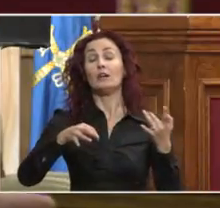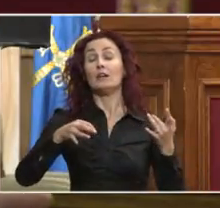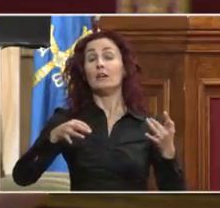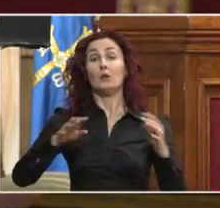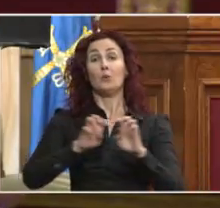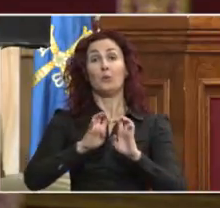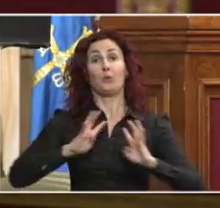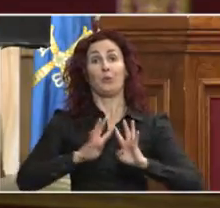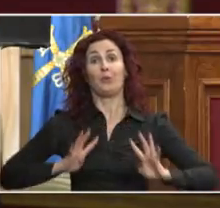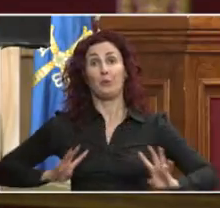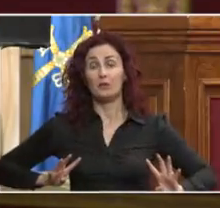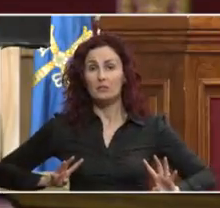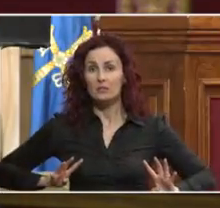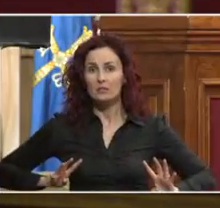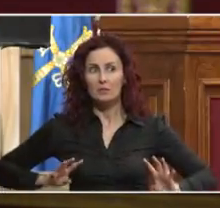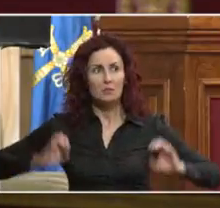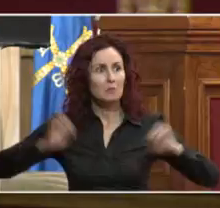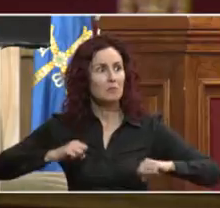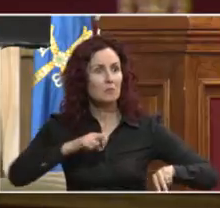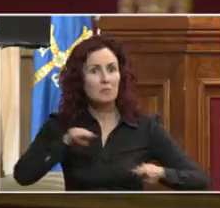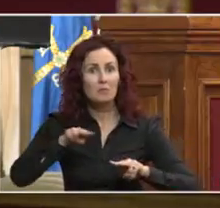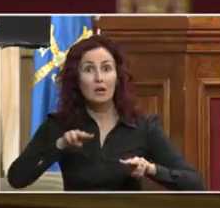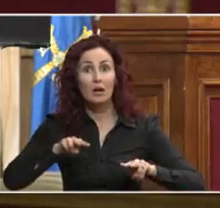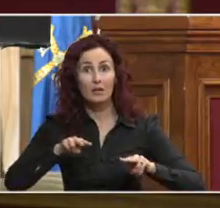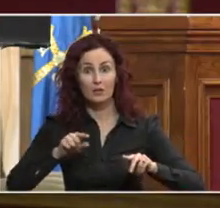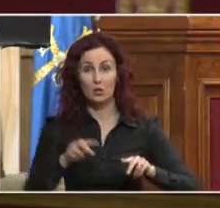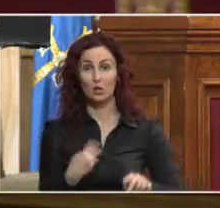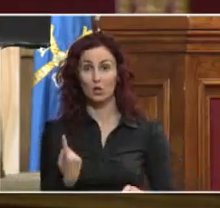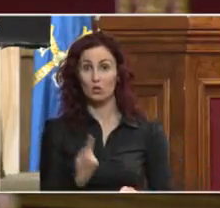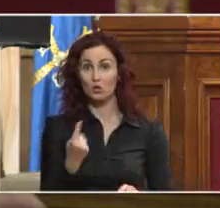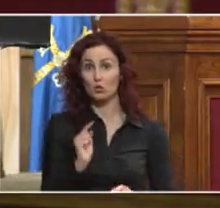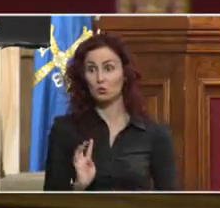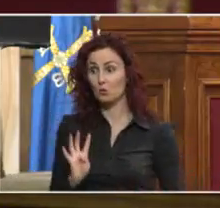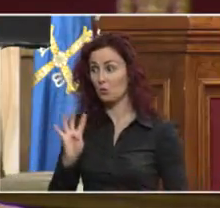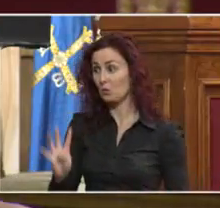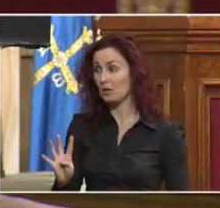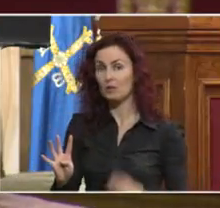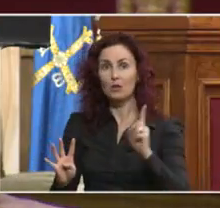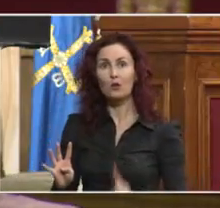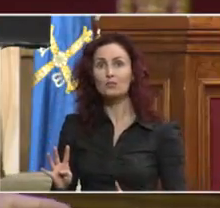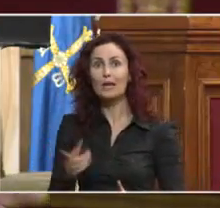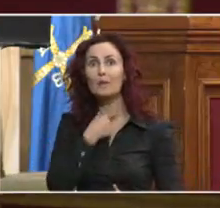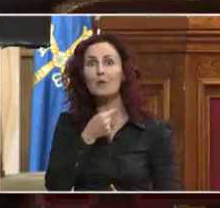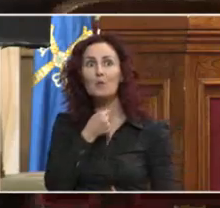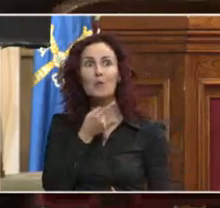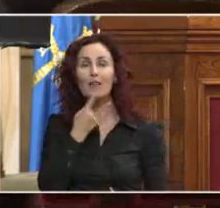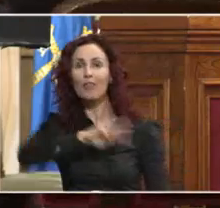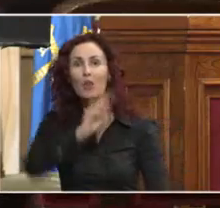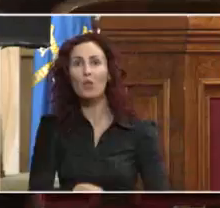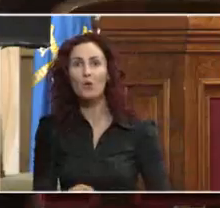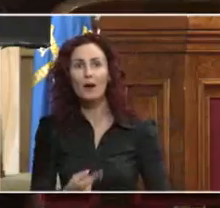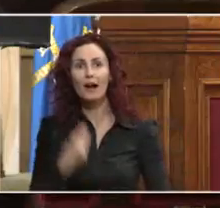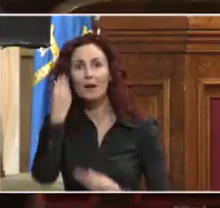medio de ese abono, eran todos mayores, aparecimos nosotros. Y nunca se enteraron de que era un espectáculo de humor.